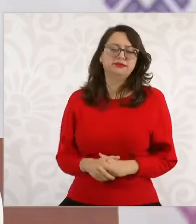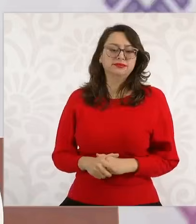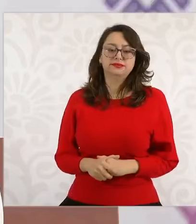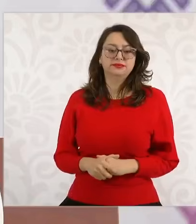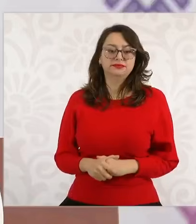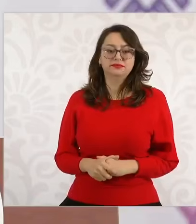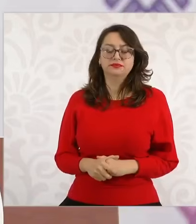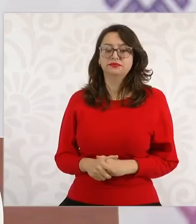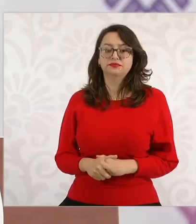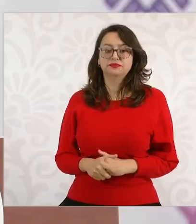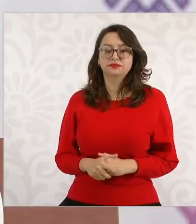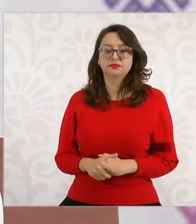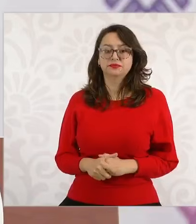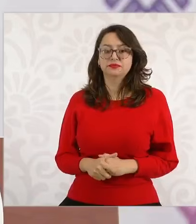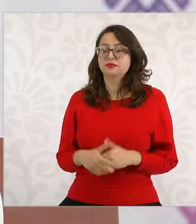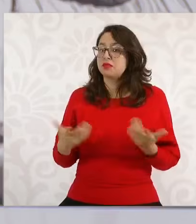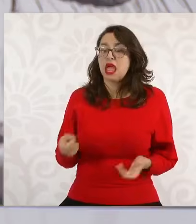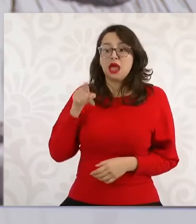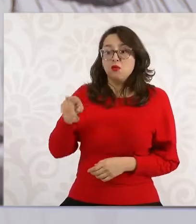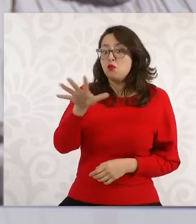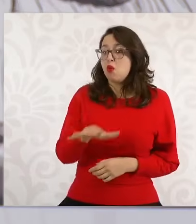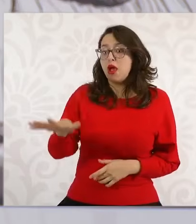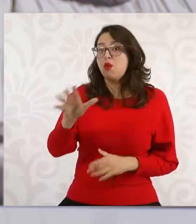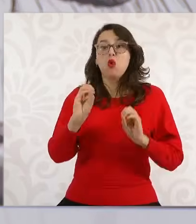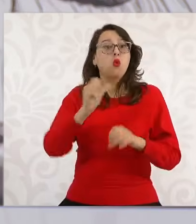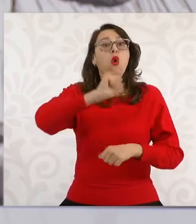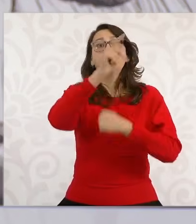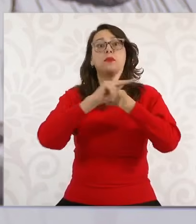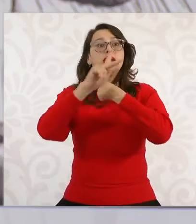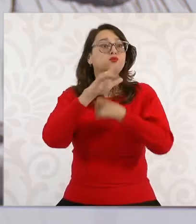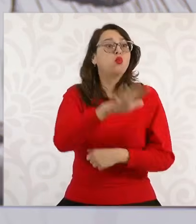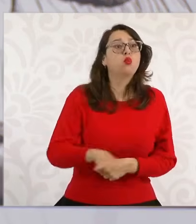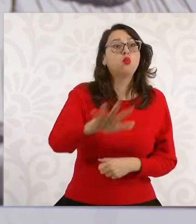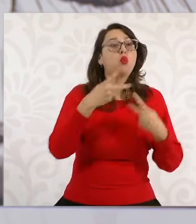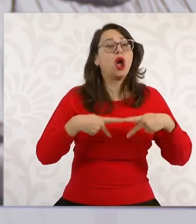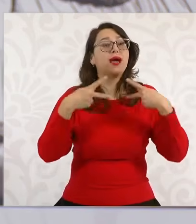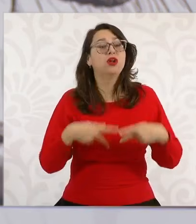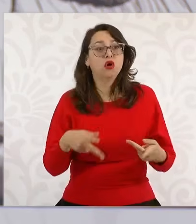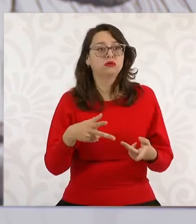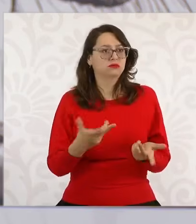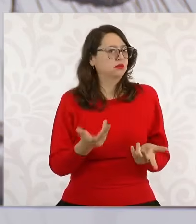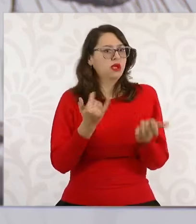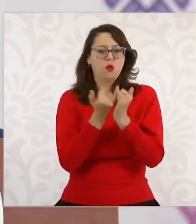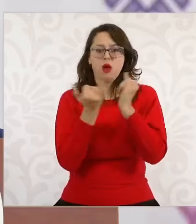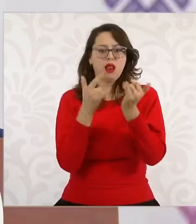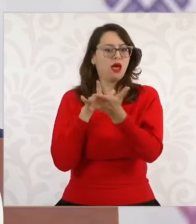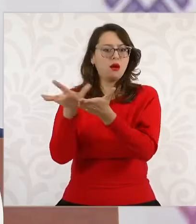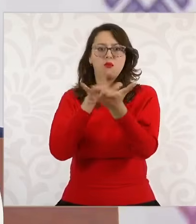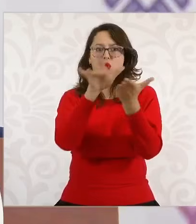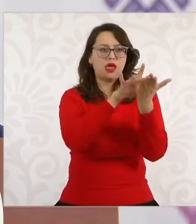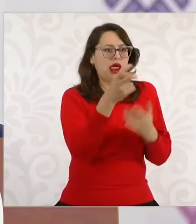ni a su pueblo, ni a un pueblo que está en sufrimiento. Entonces, por eso es muy